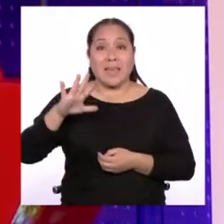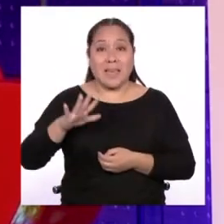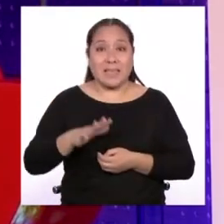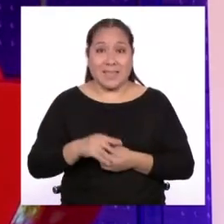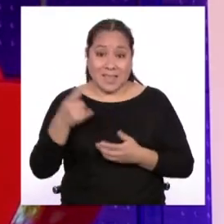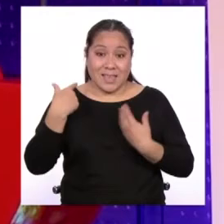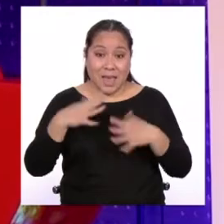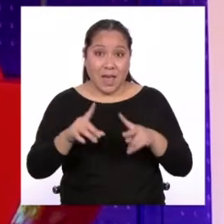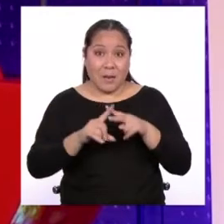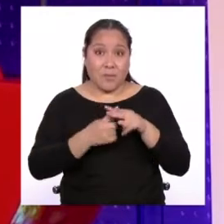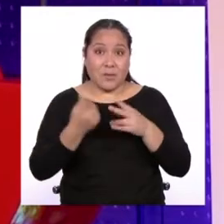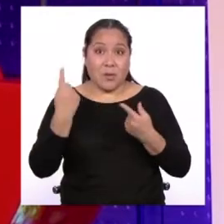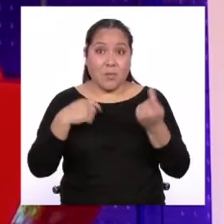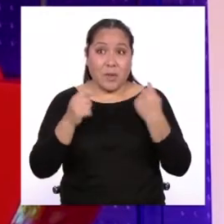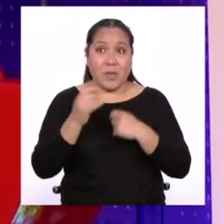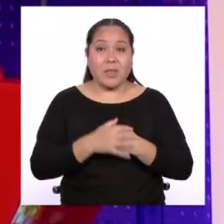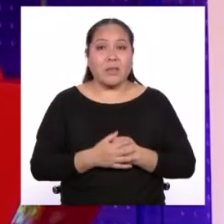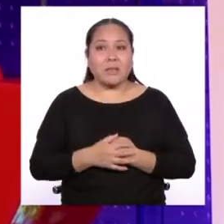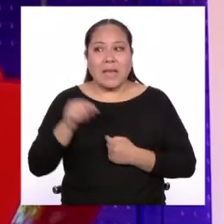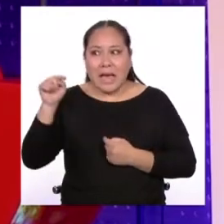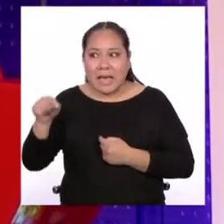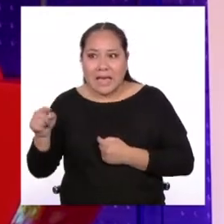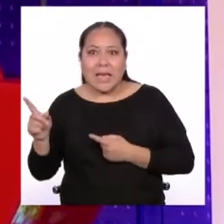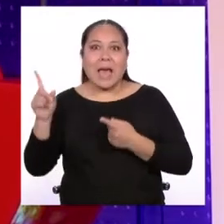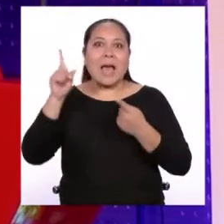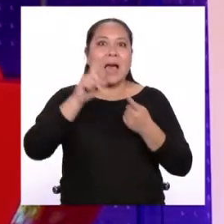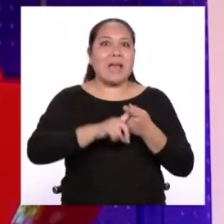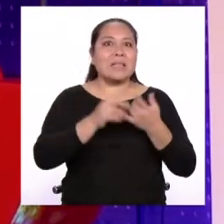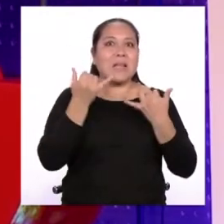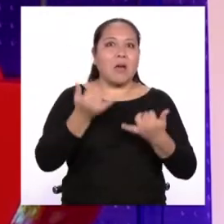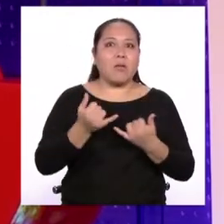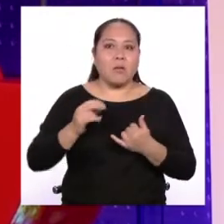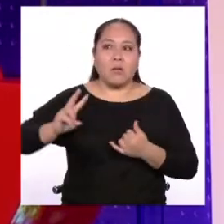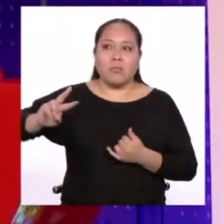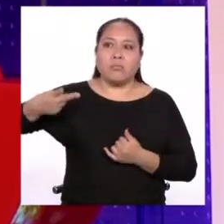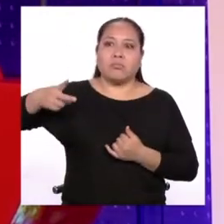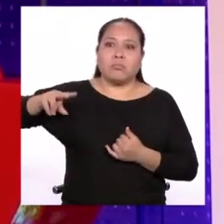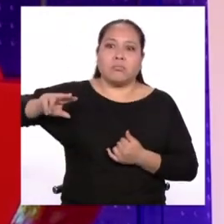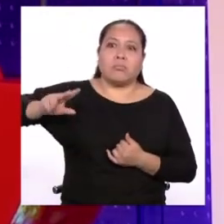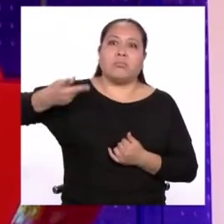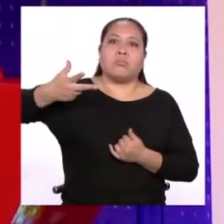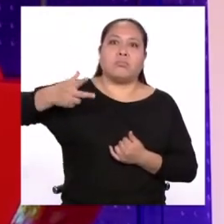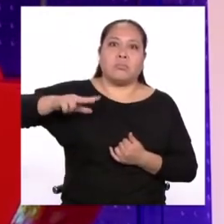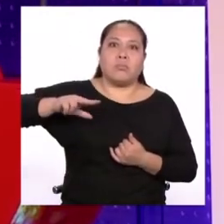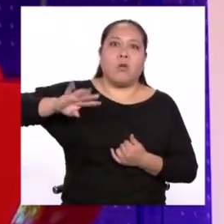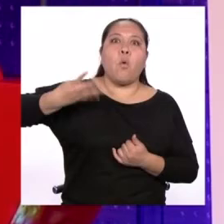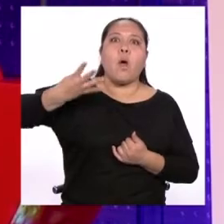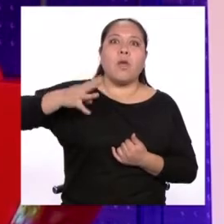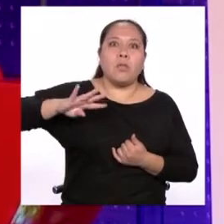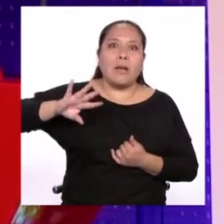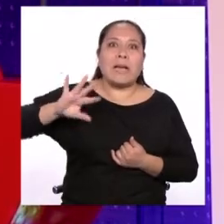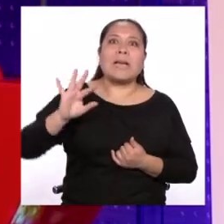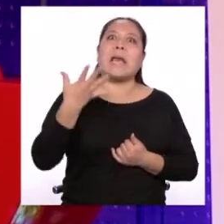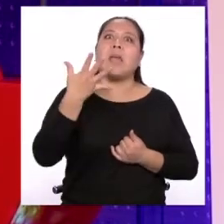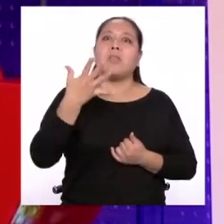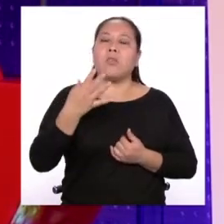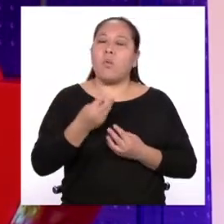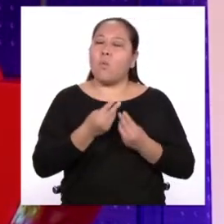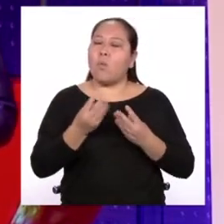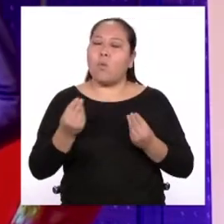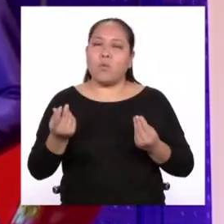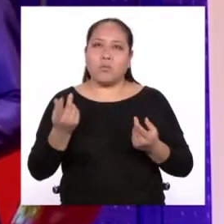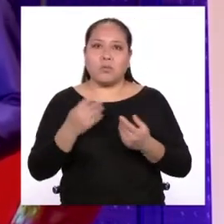y desde entonces hasta hoy la demanda se ha quintuplicado. Nos volvemos locos con la